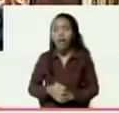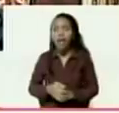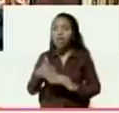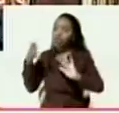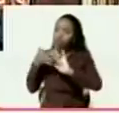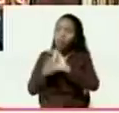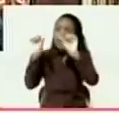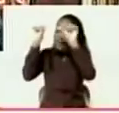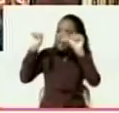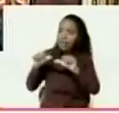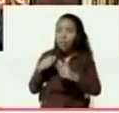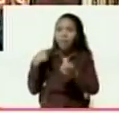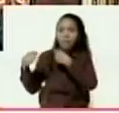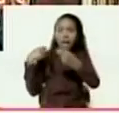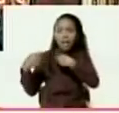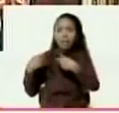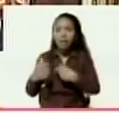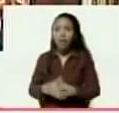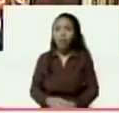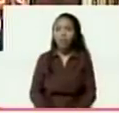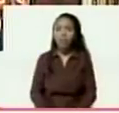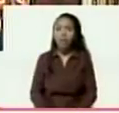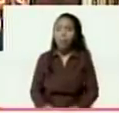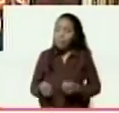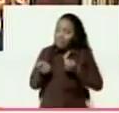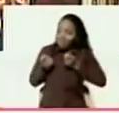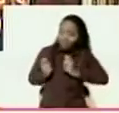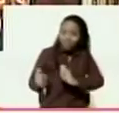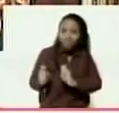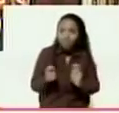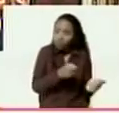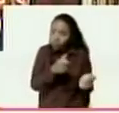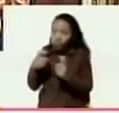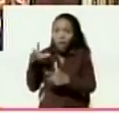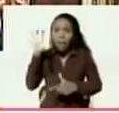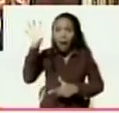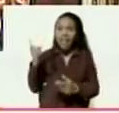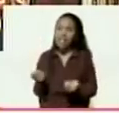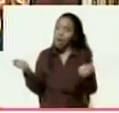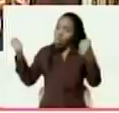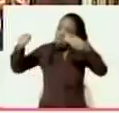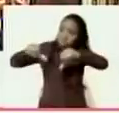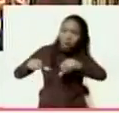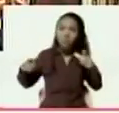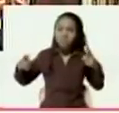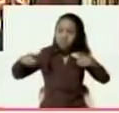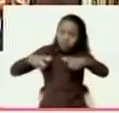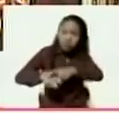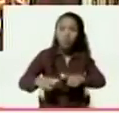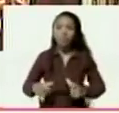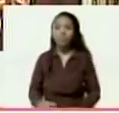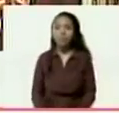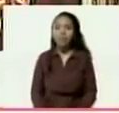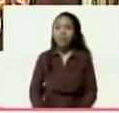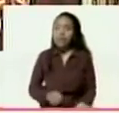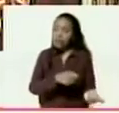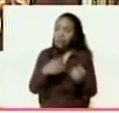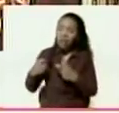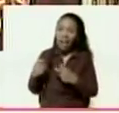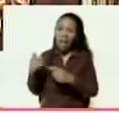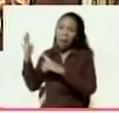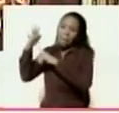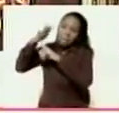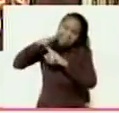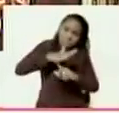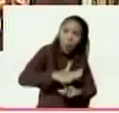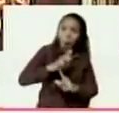el sistema financiero para tratar de llevar a un país a la quiebra. Como dijo Trump, llevaré,